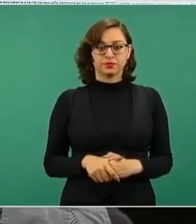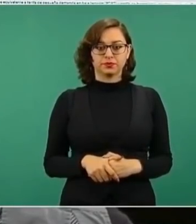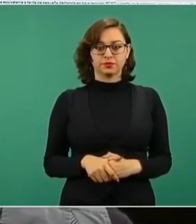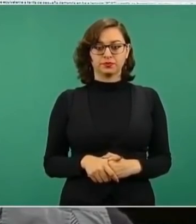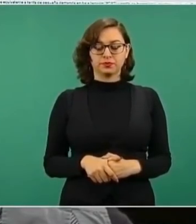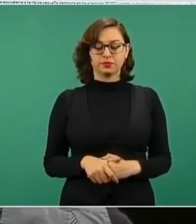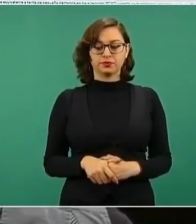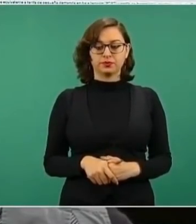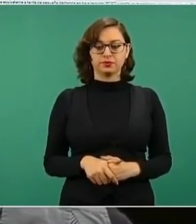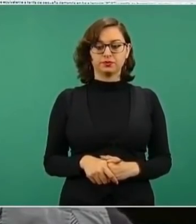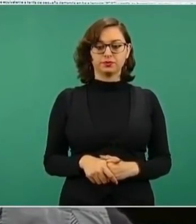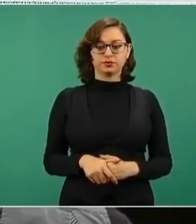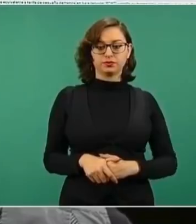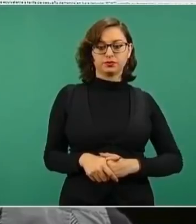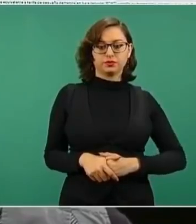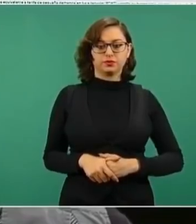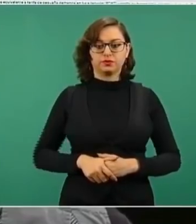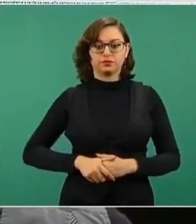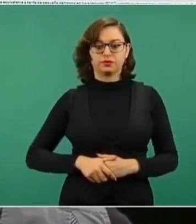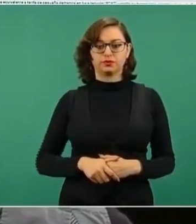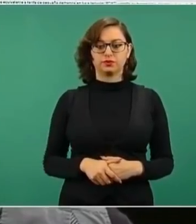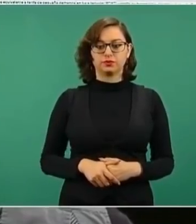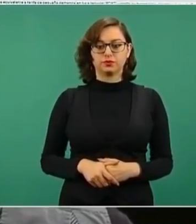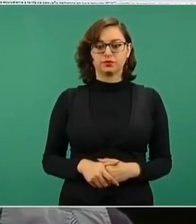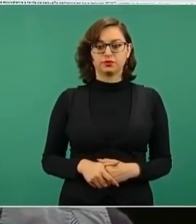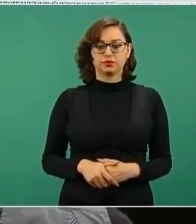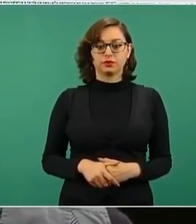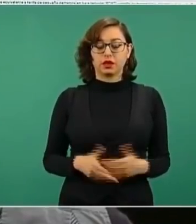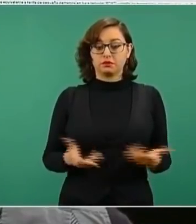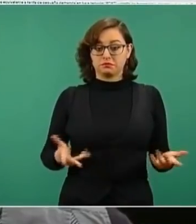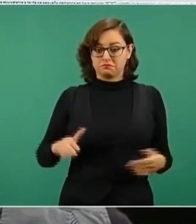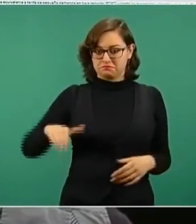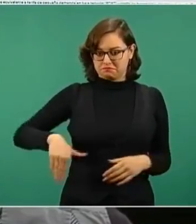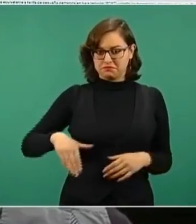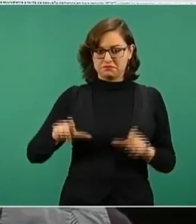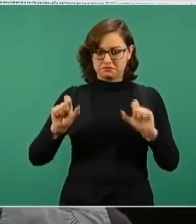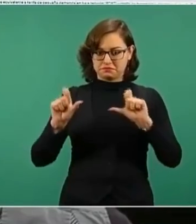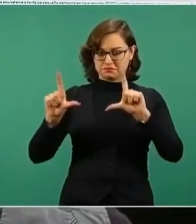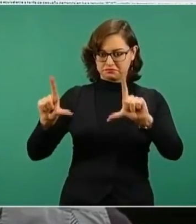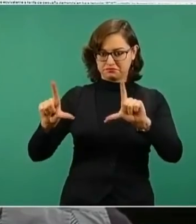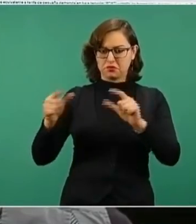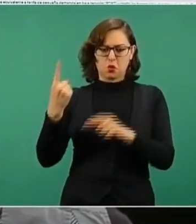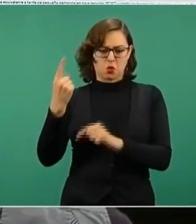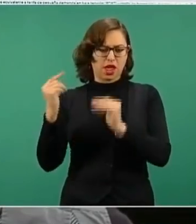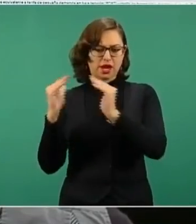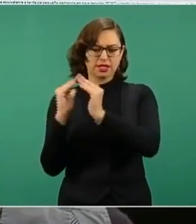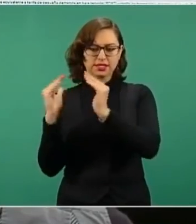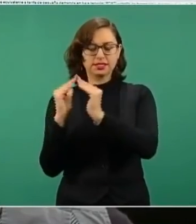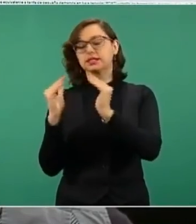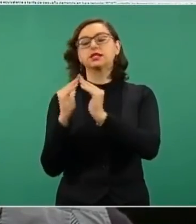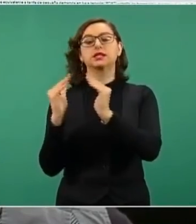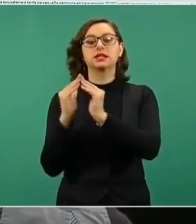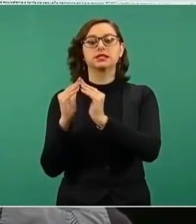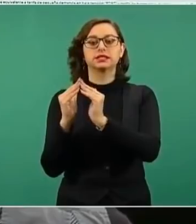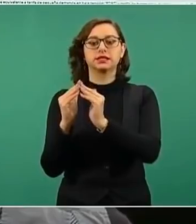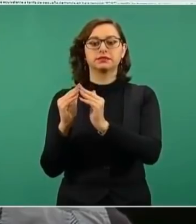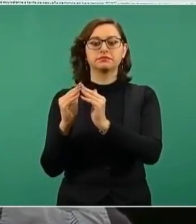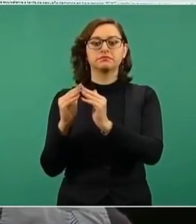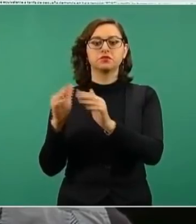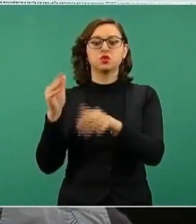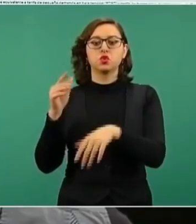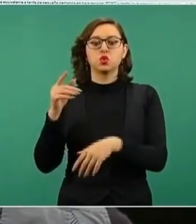estima de ellos? Fíjense, el que acabamos de ver, el lugar que acabamos de ver, está en el